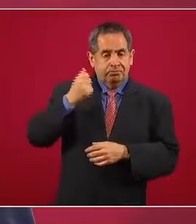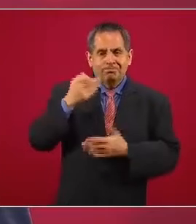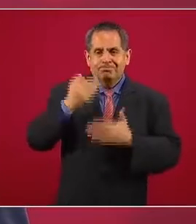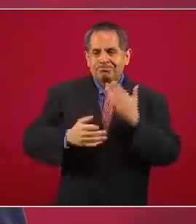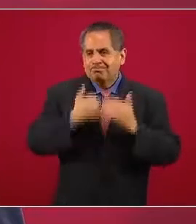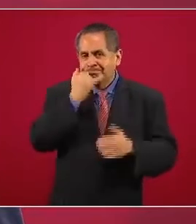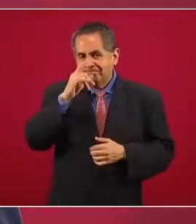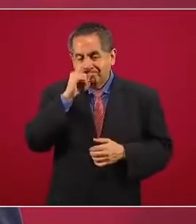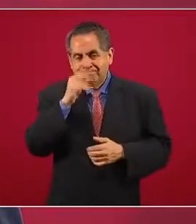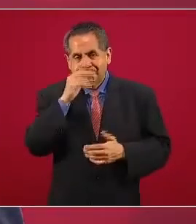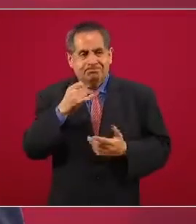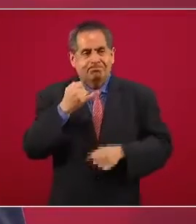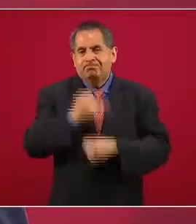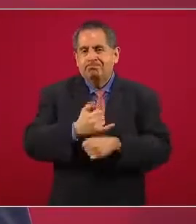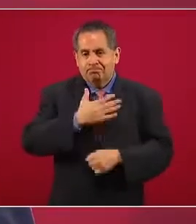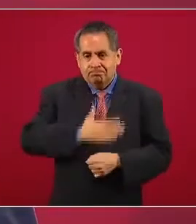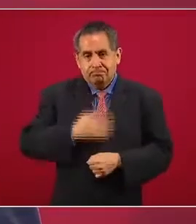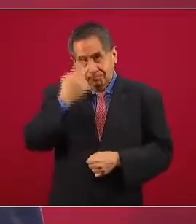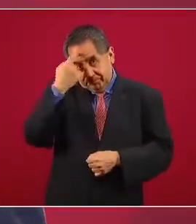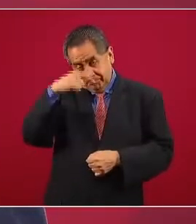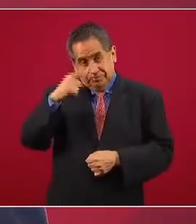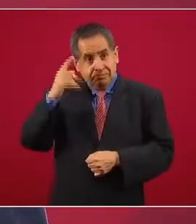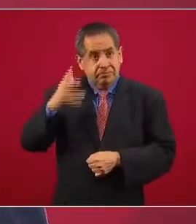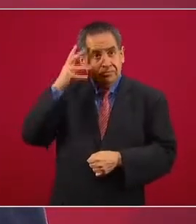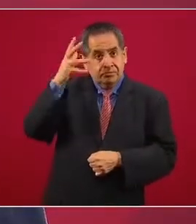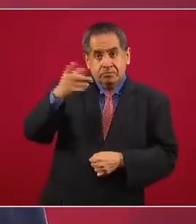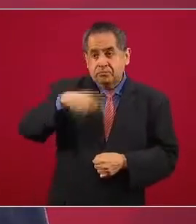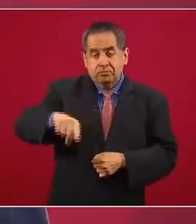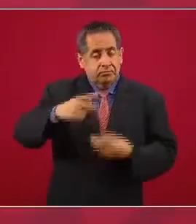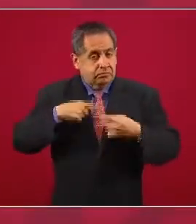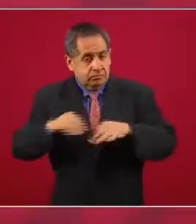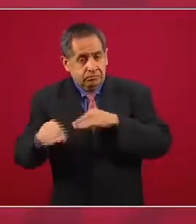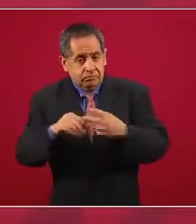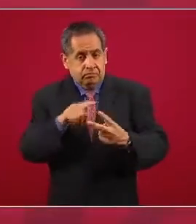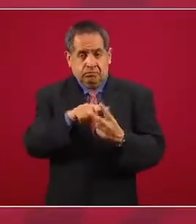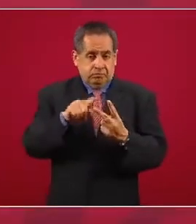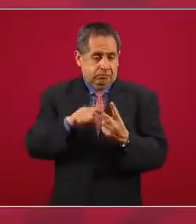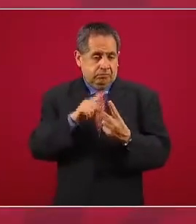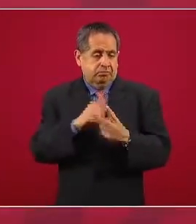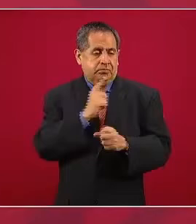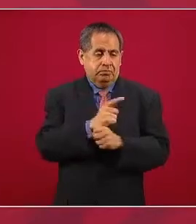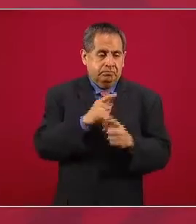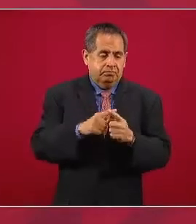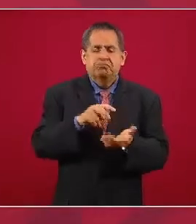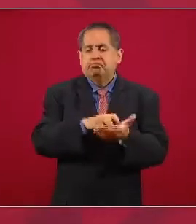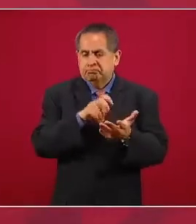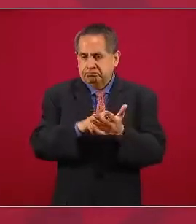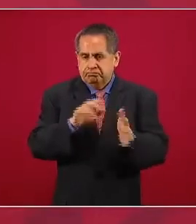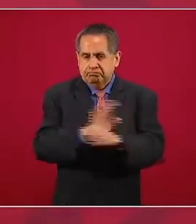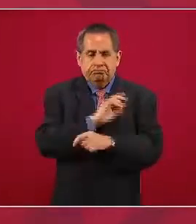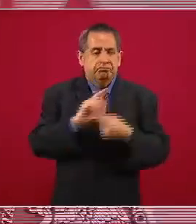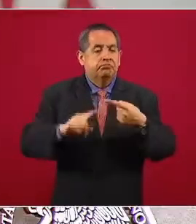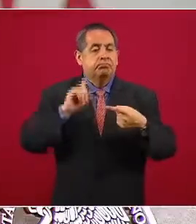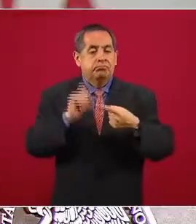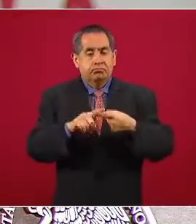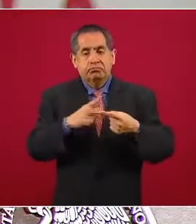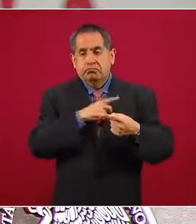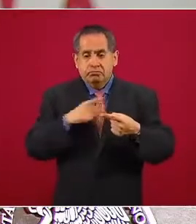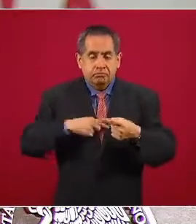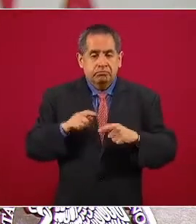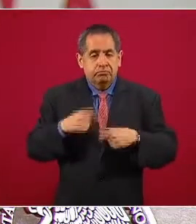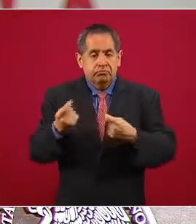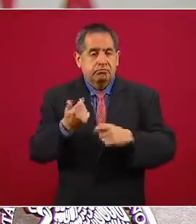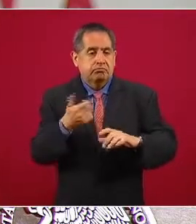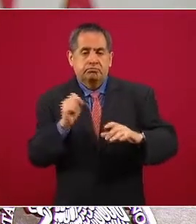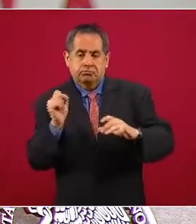total y absolutamente injusto para el futuro de los trabajadores mexicanos. El primero, aumentar la cantidad de